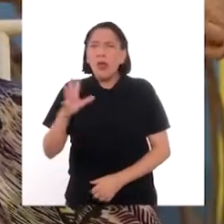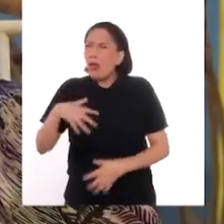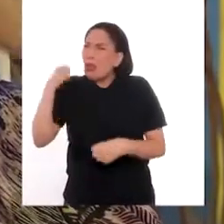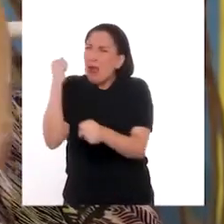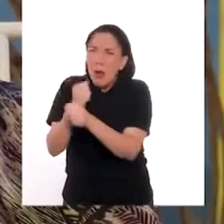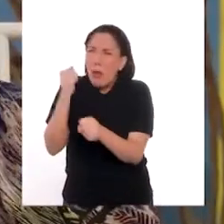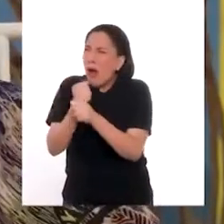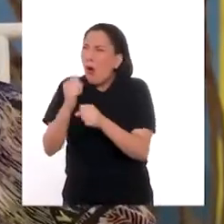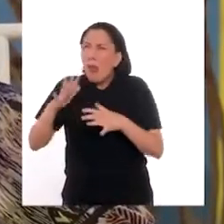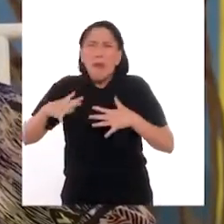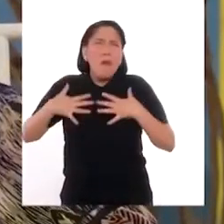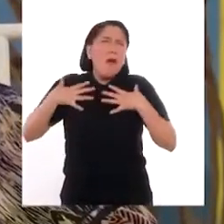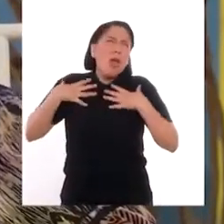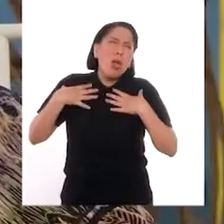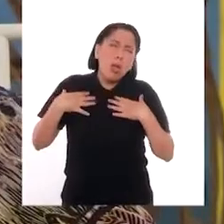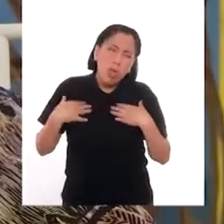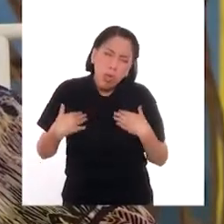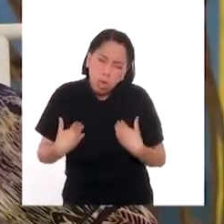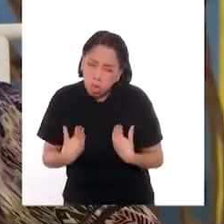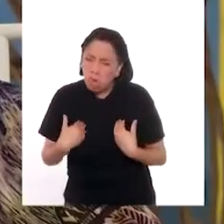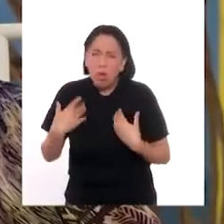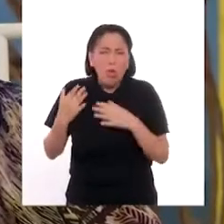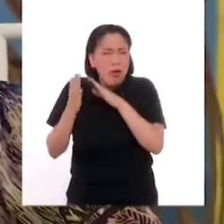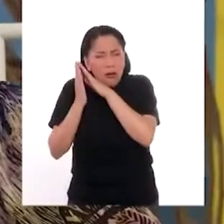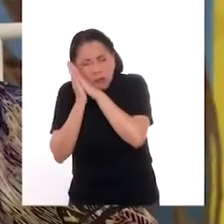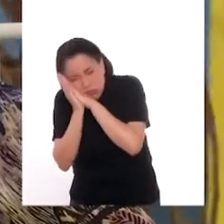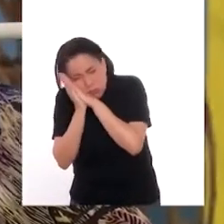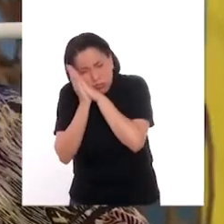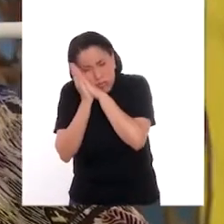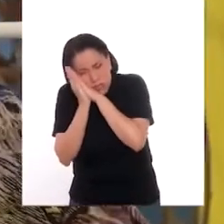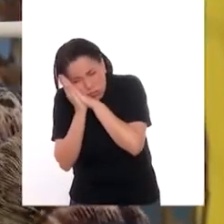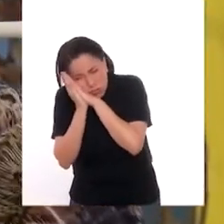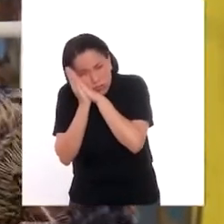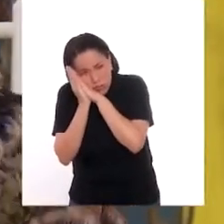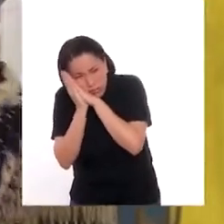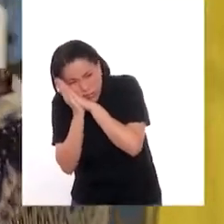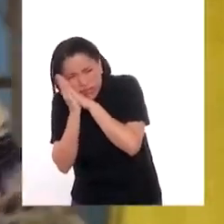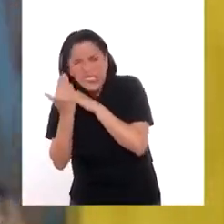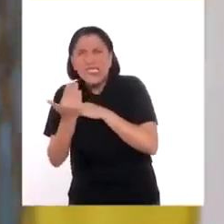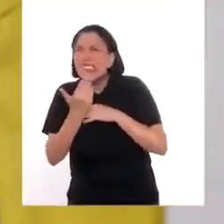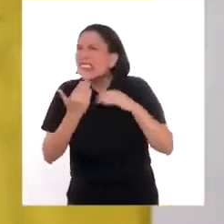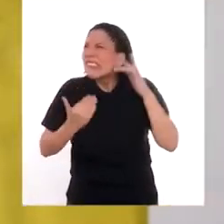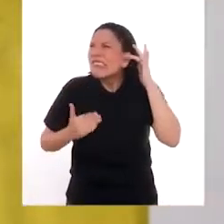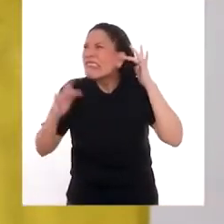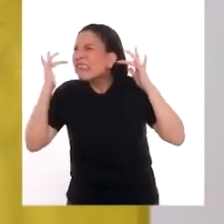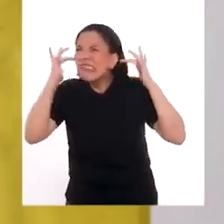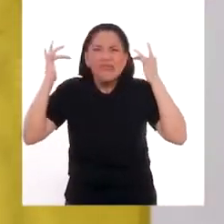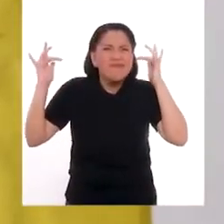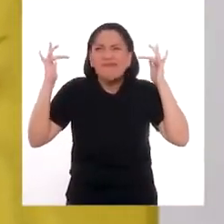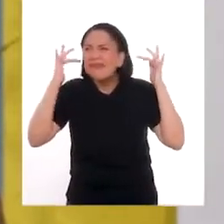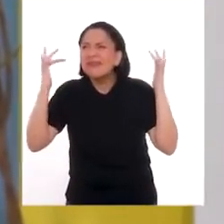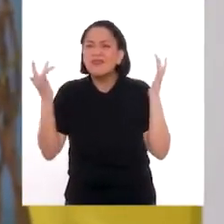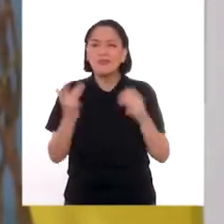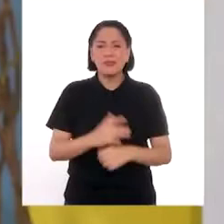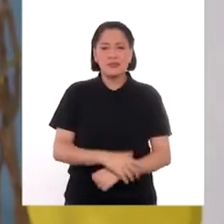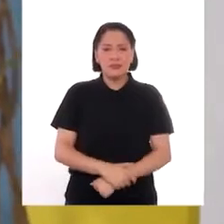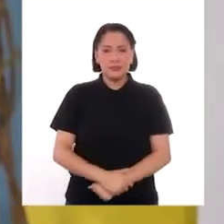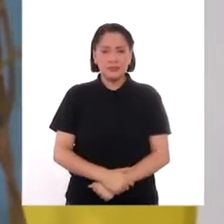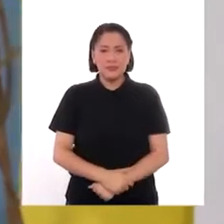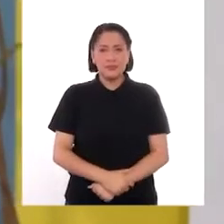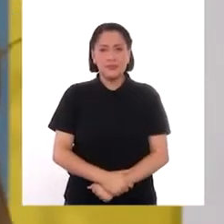No puedo trabajar ya con energía. No puedo dormir. ¿Quién hará tanta bulla?